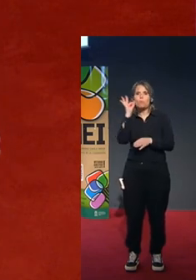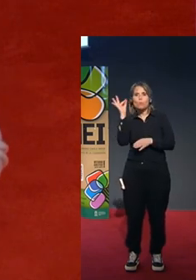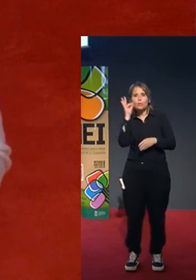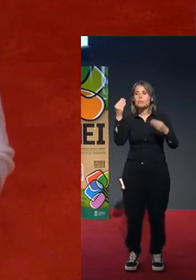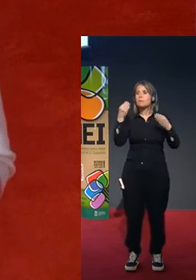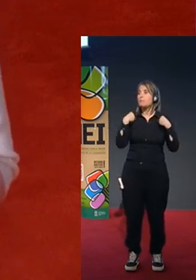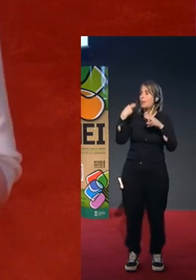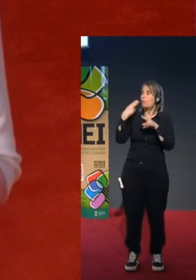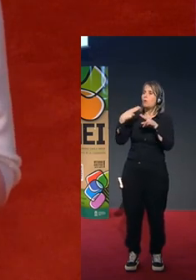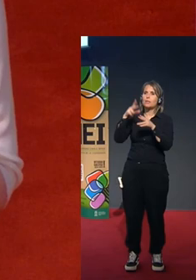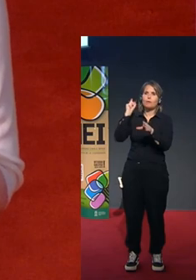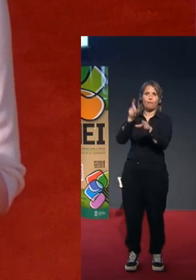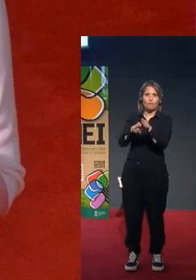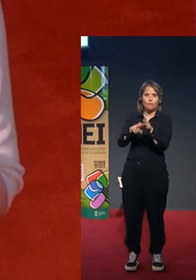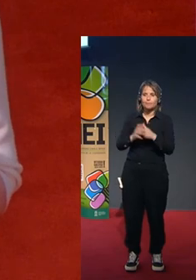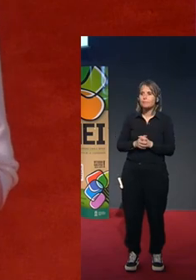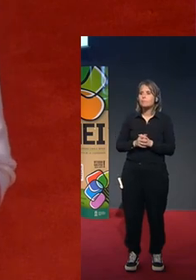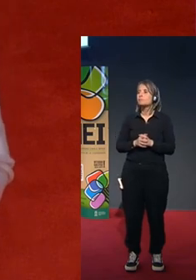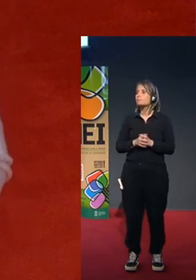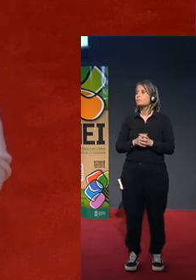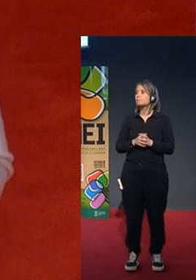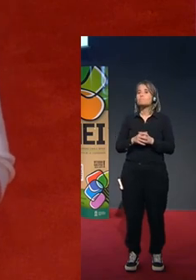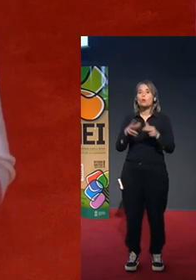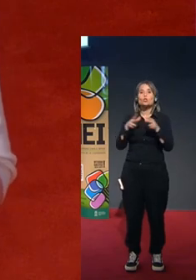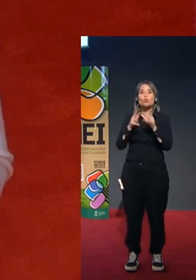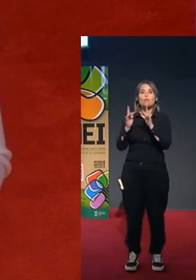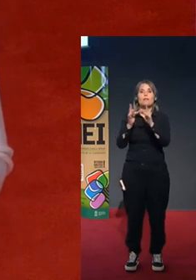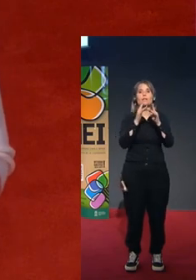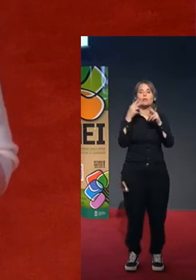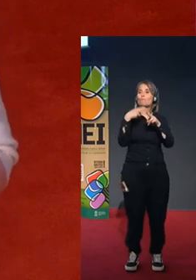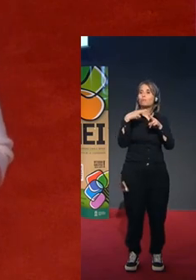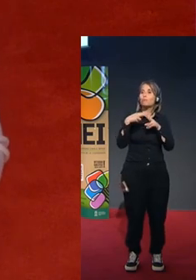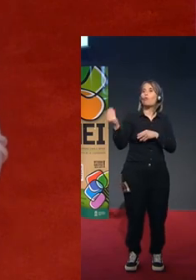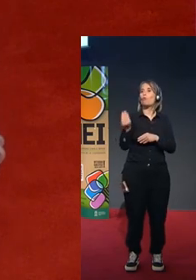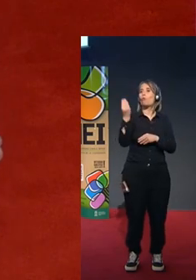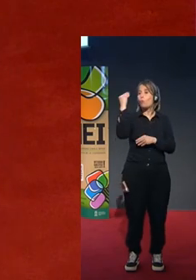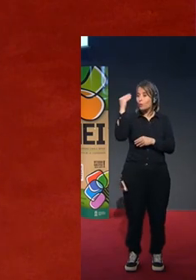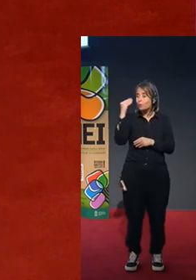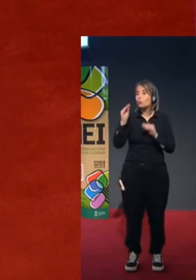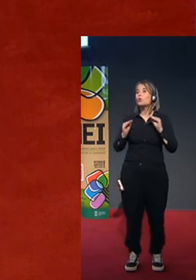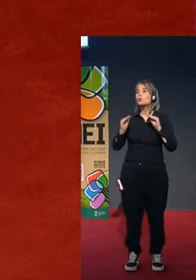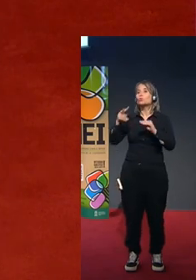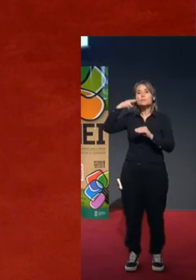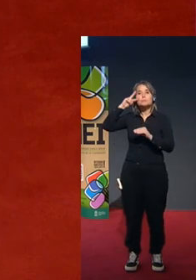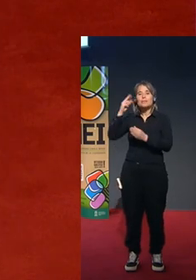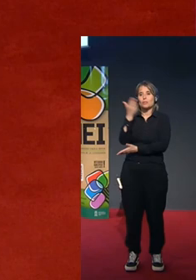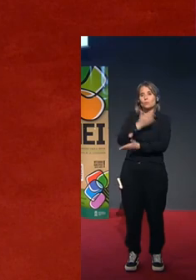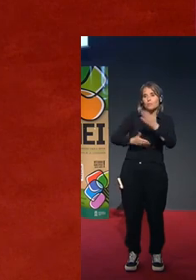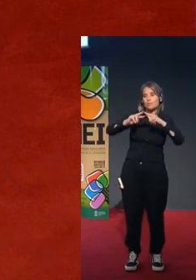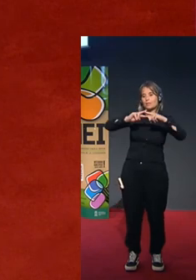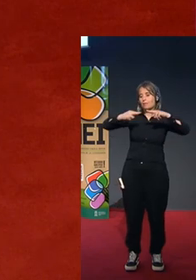vida política la sociación la socialización política de la juventud y las experiencias colaborativas